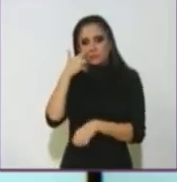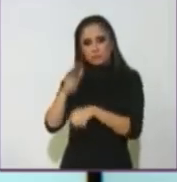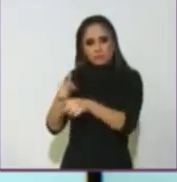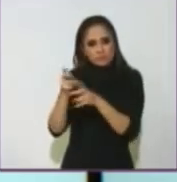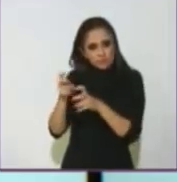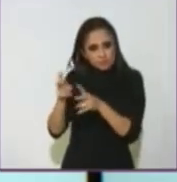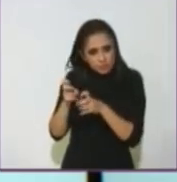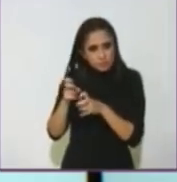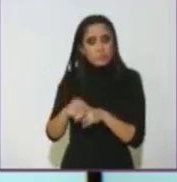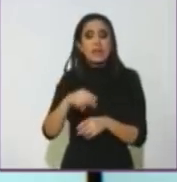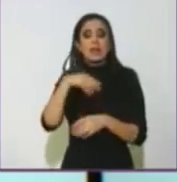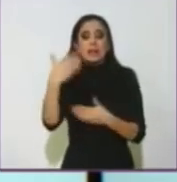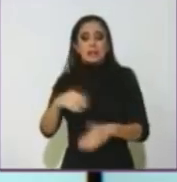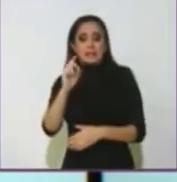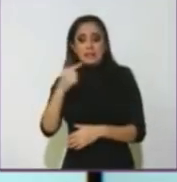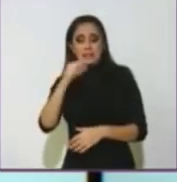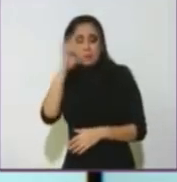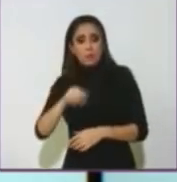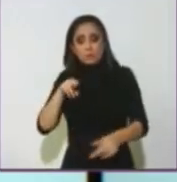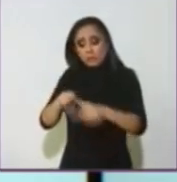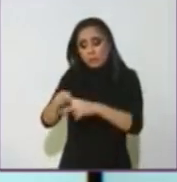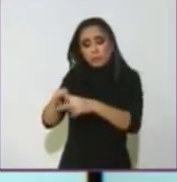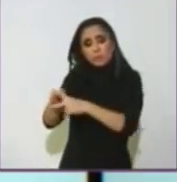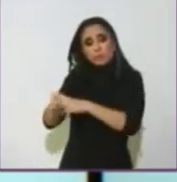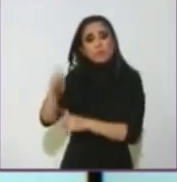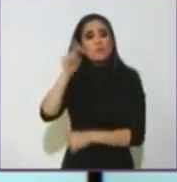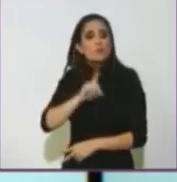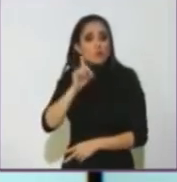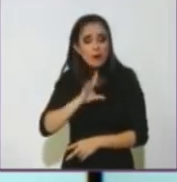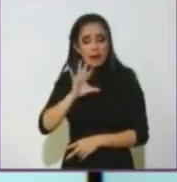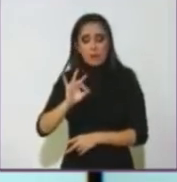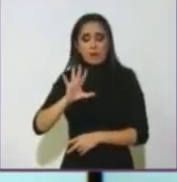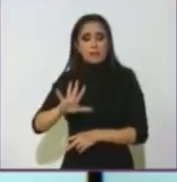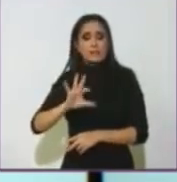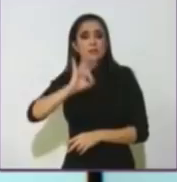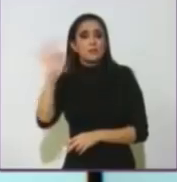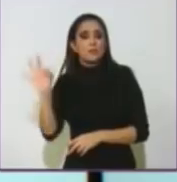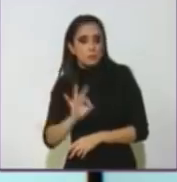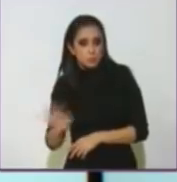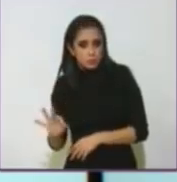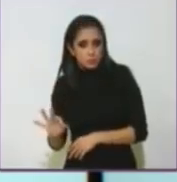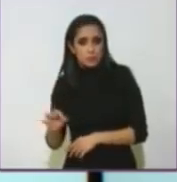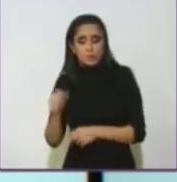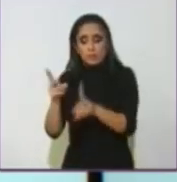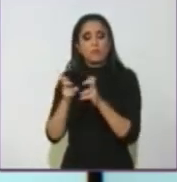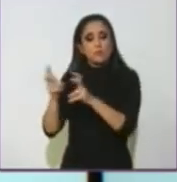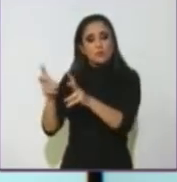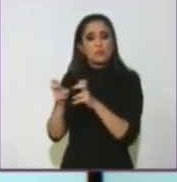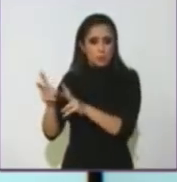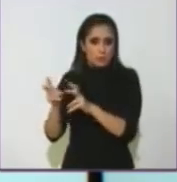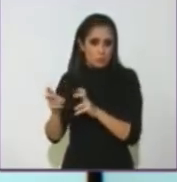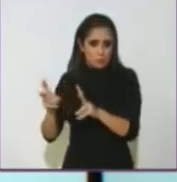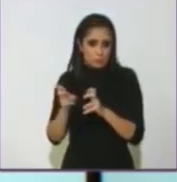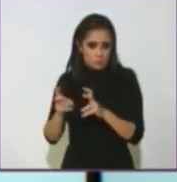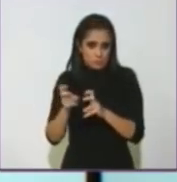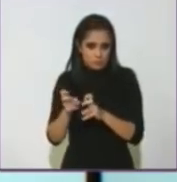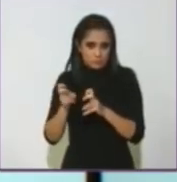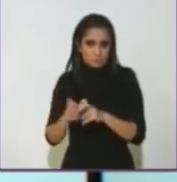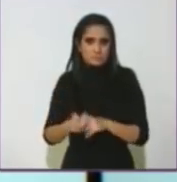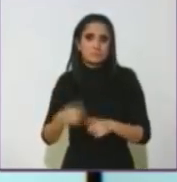67 por ciento los feminicidios y 45 por ciento el robo común y la